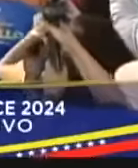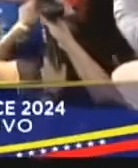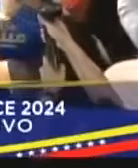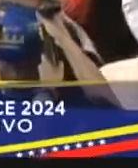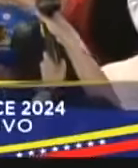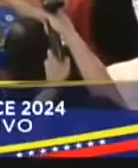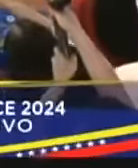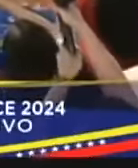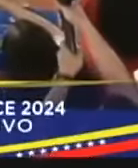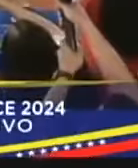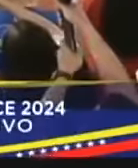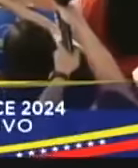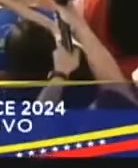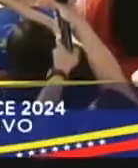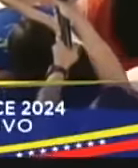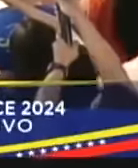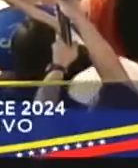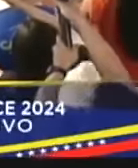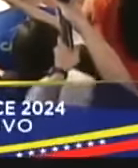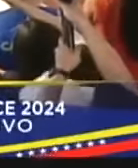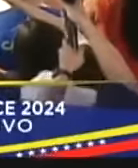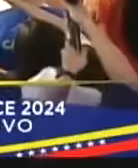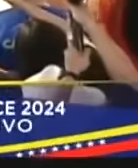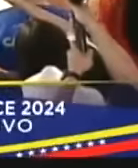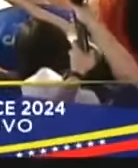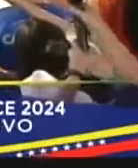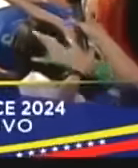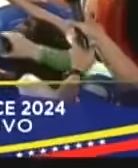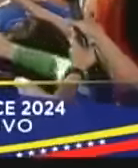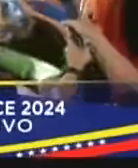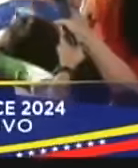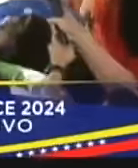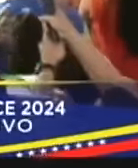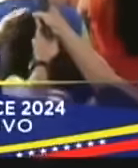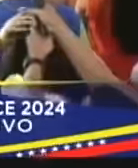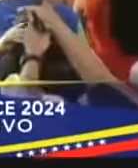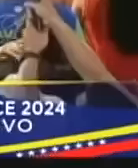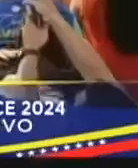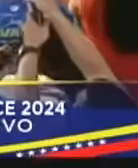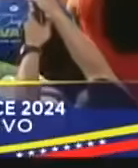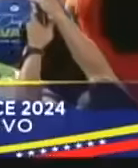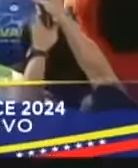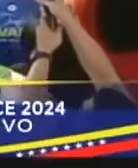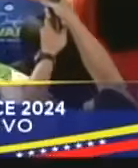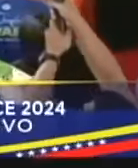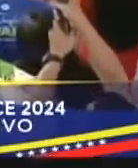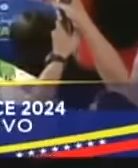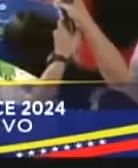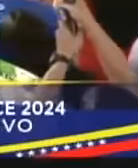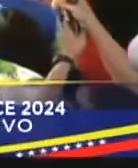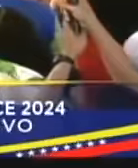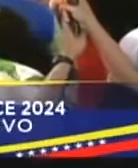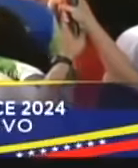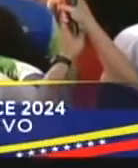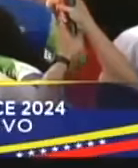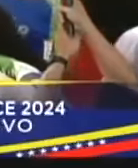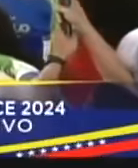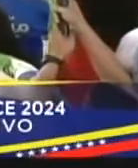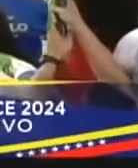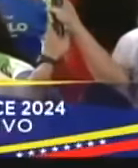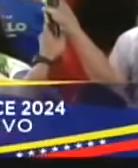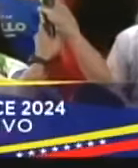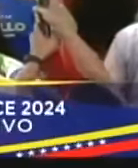Trinidad. Y en compase de silencio, negro bongo cachandar. Salud, señores, el alba viviendo en el paso